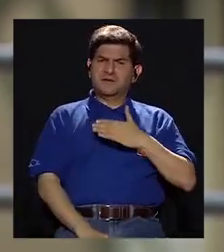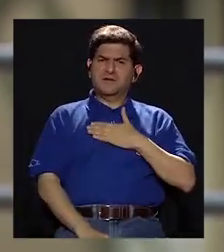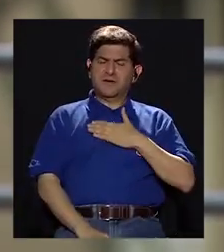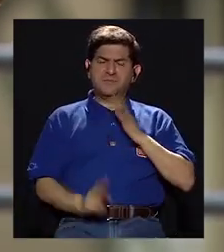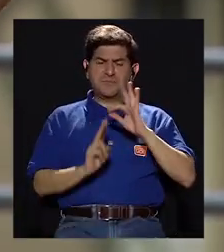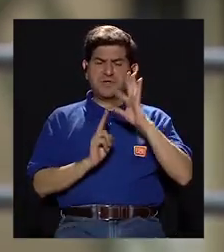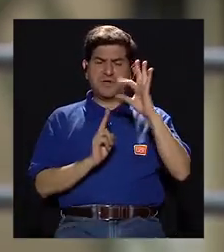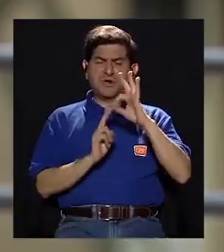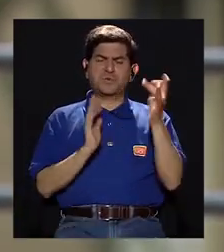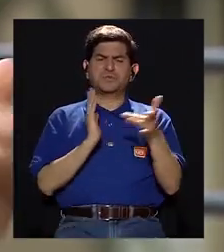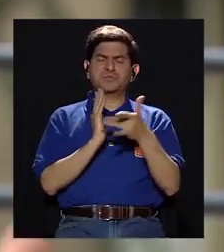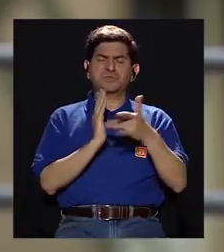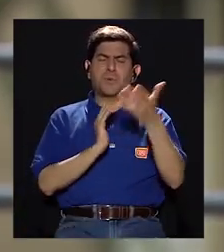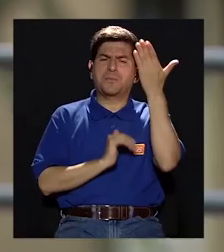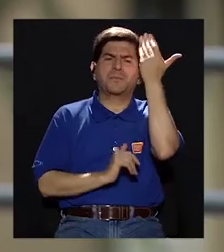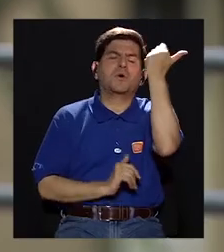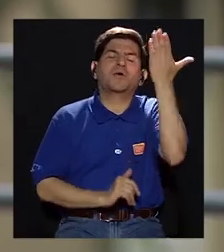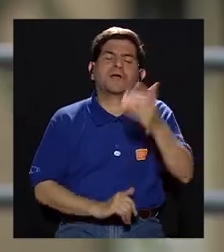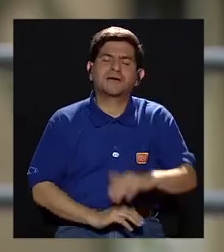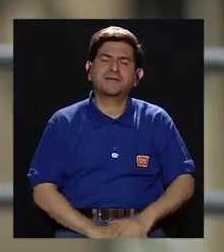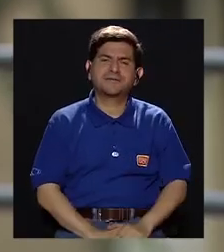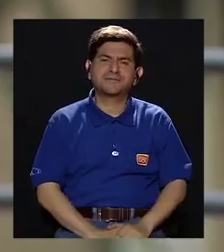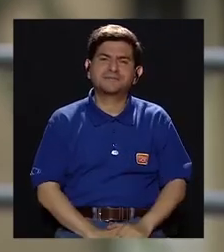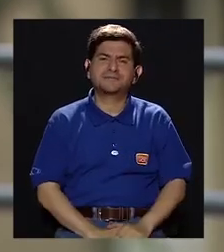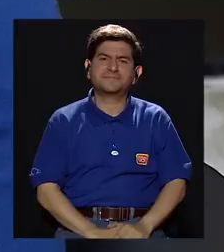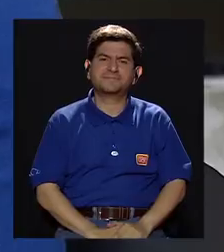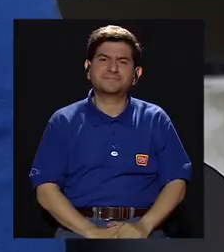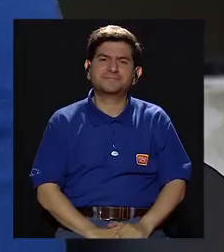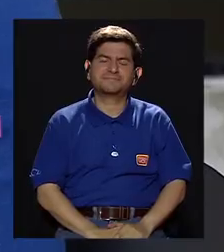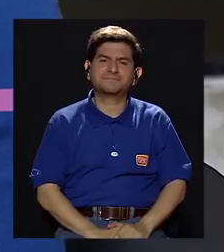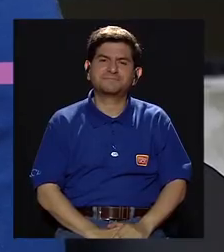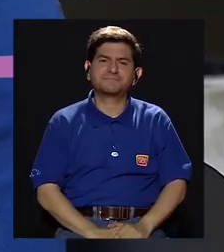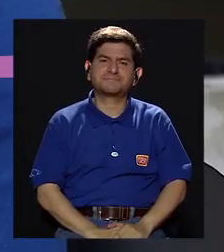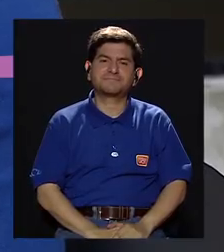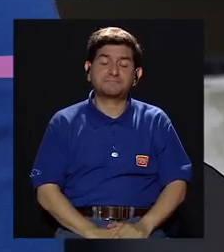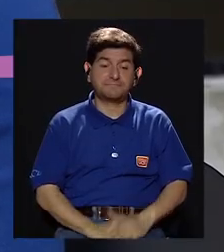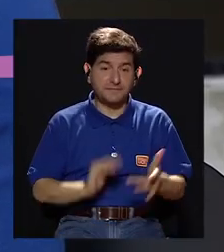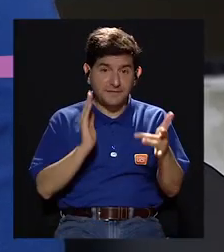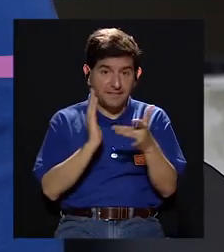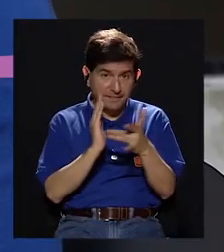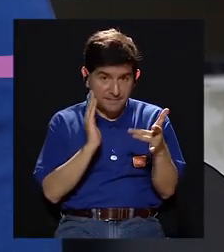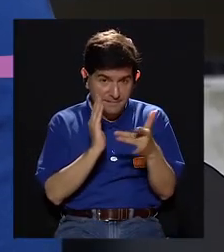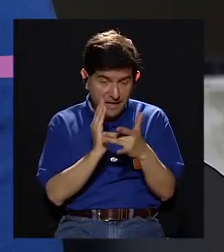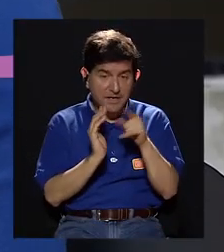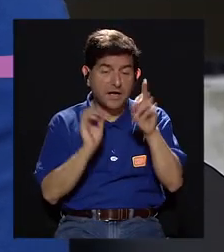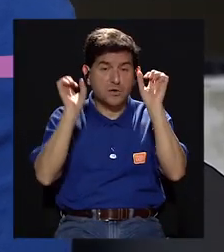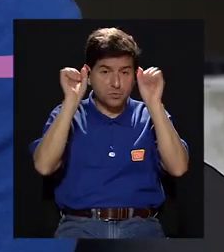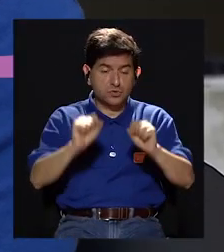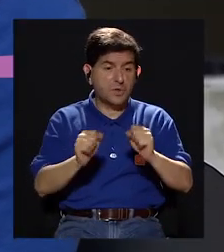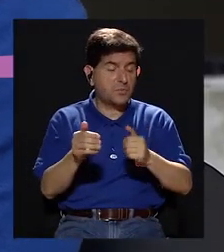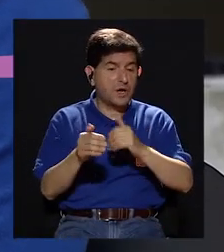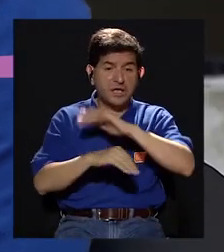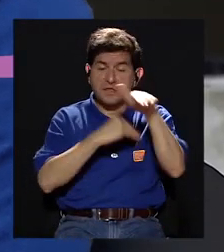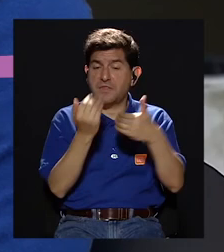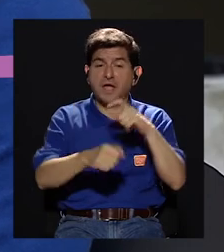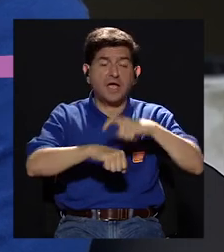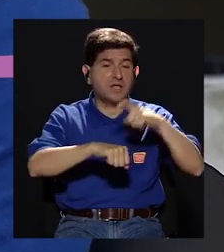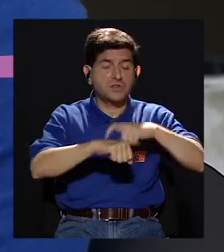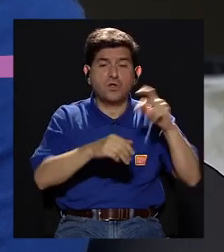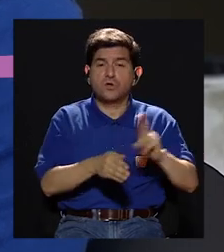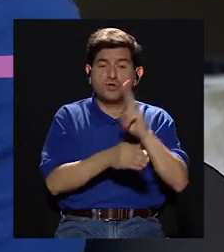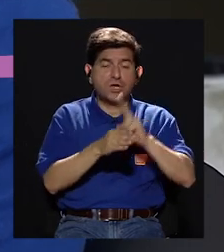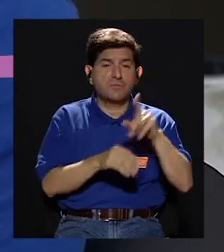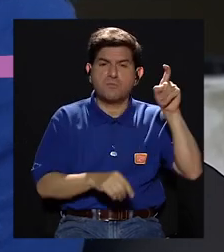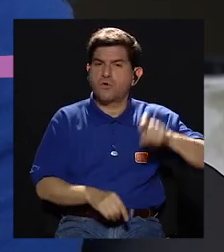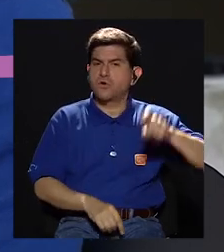me hace a mí optar por esta técnica? Bueno, realmente es, o sea, es una técnica en la que puedes optar en cualquier